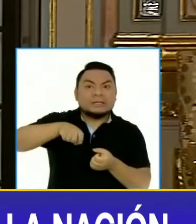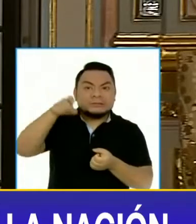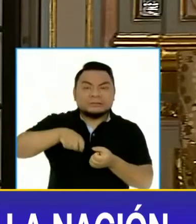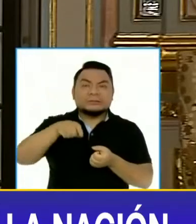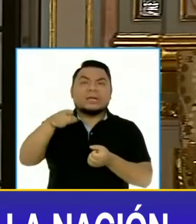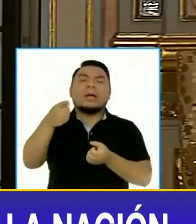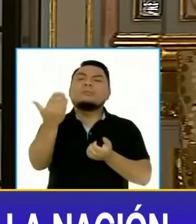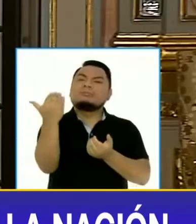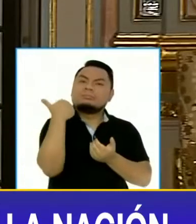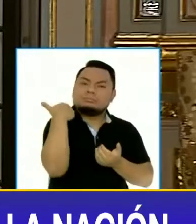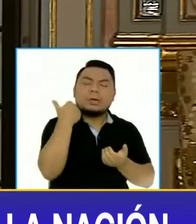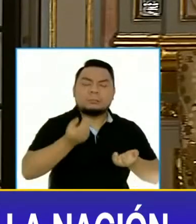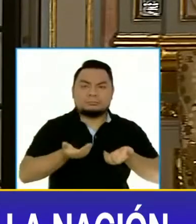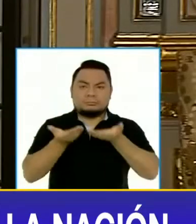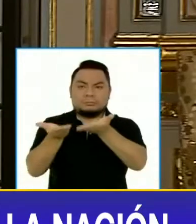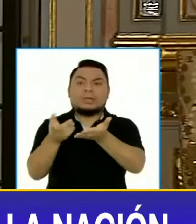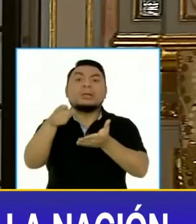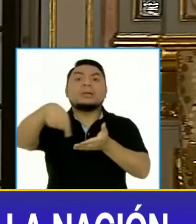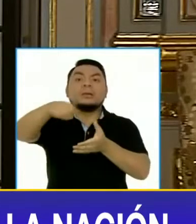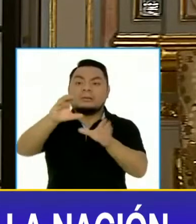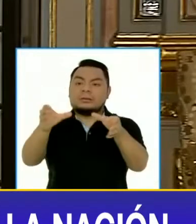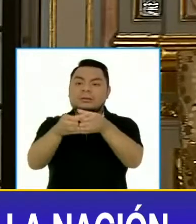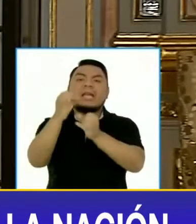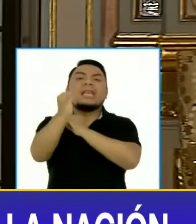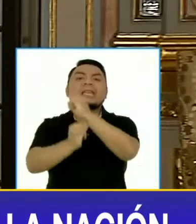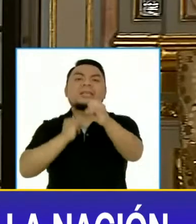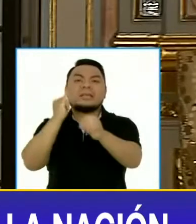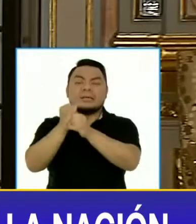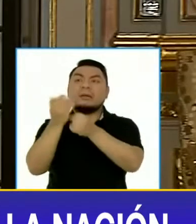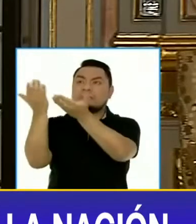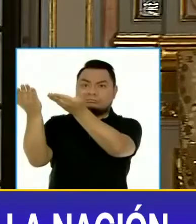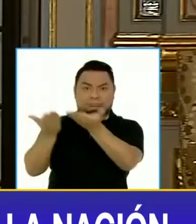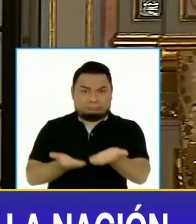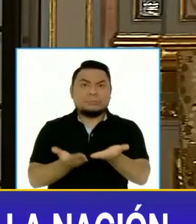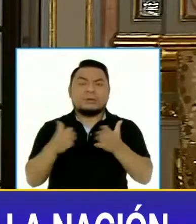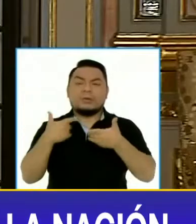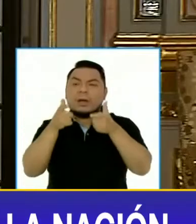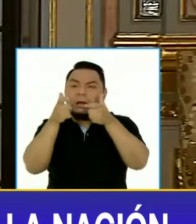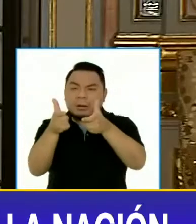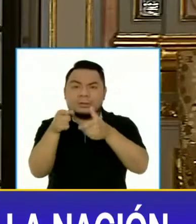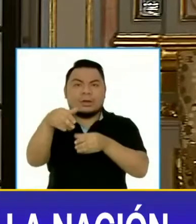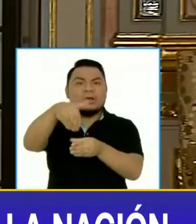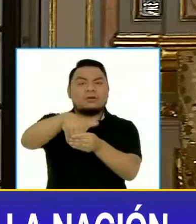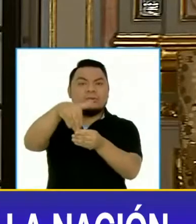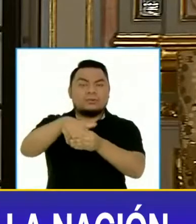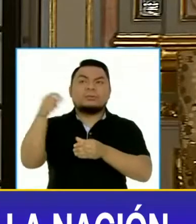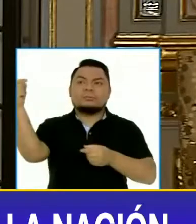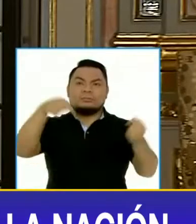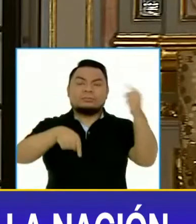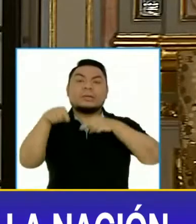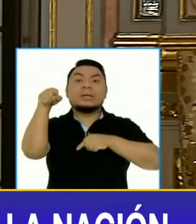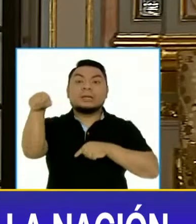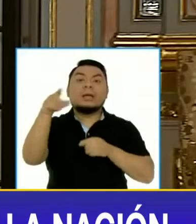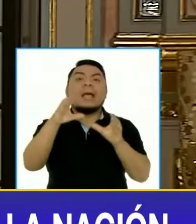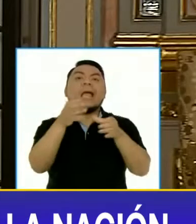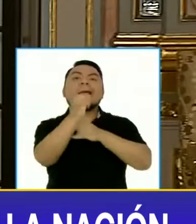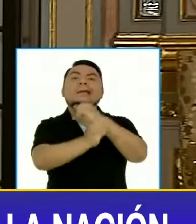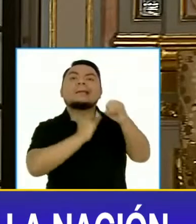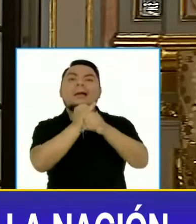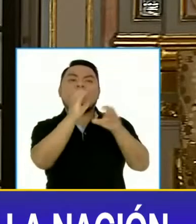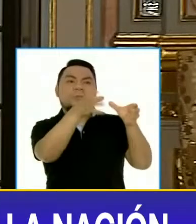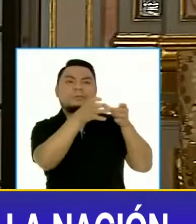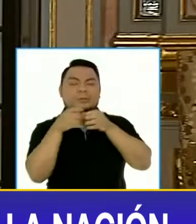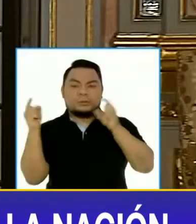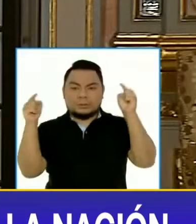los organismos y a las misiones internacionales de observación electoral que emitirán informes sobre las elecciones